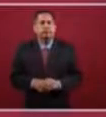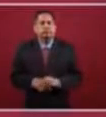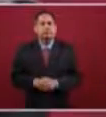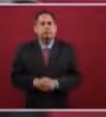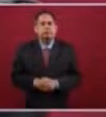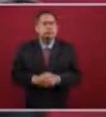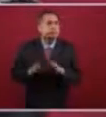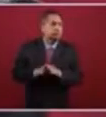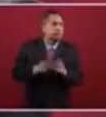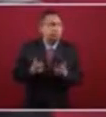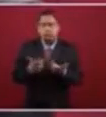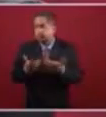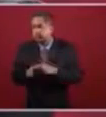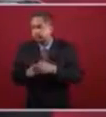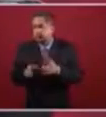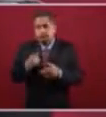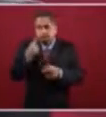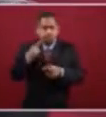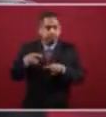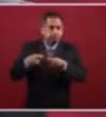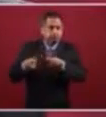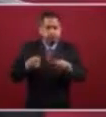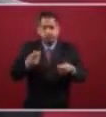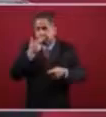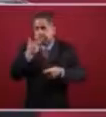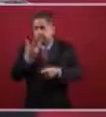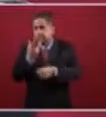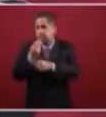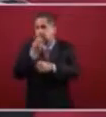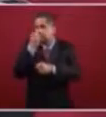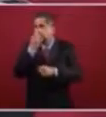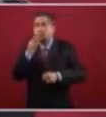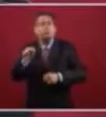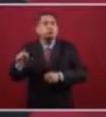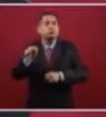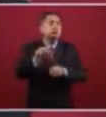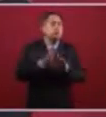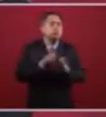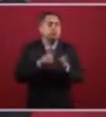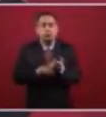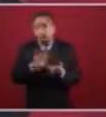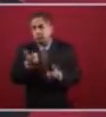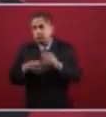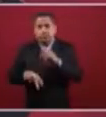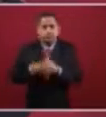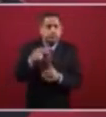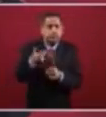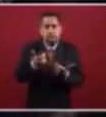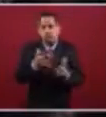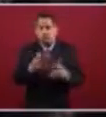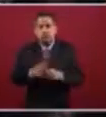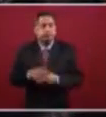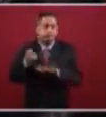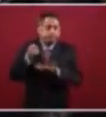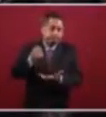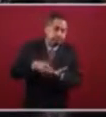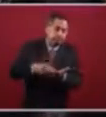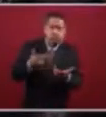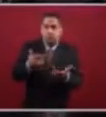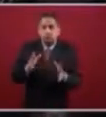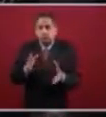¿Cómo le hacemos para mejorar las escuelas si no hay dinero? No hay presupuesto.